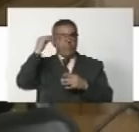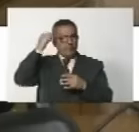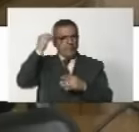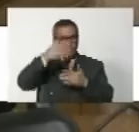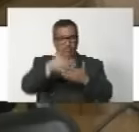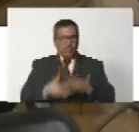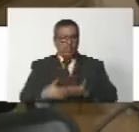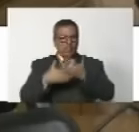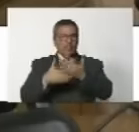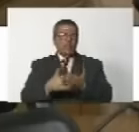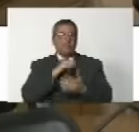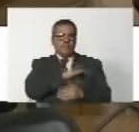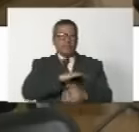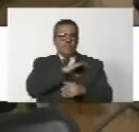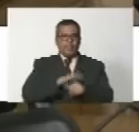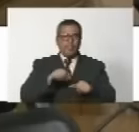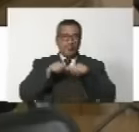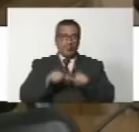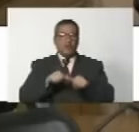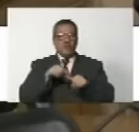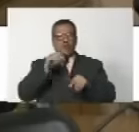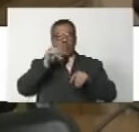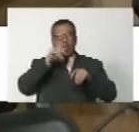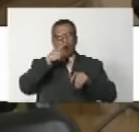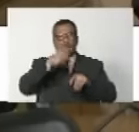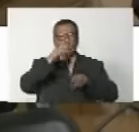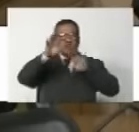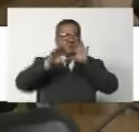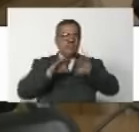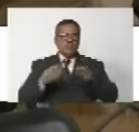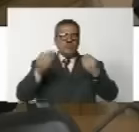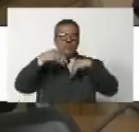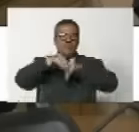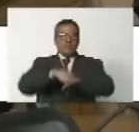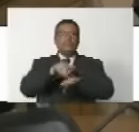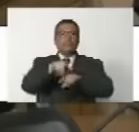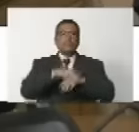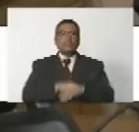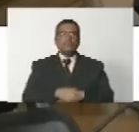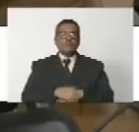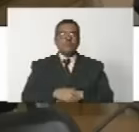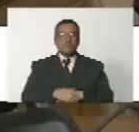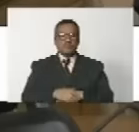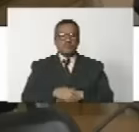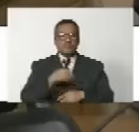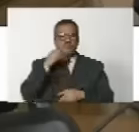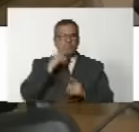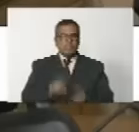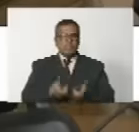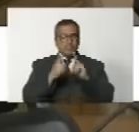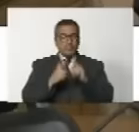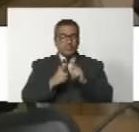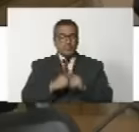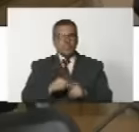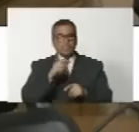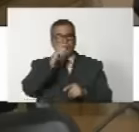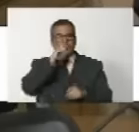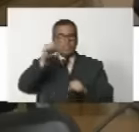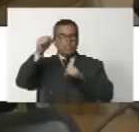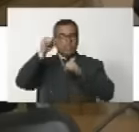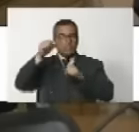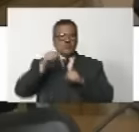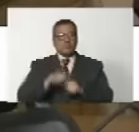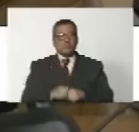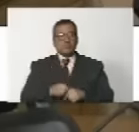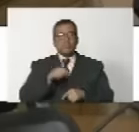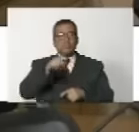el informe presentado por la Comisión Permanente Política Exterior, Soberanía e Integración, mediante el cual se autoriza al ciudadano Nicolás